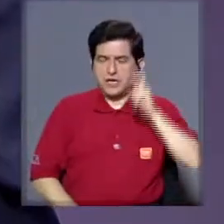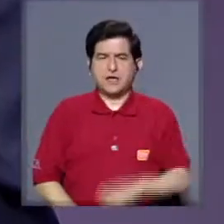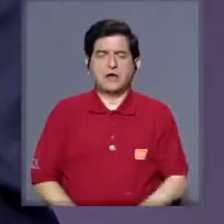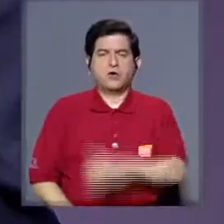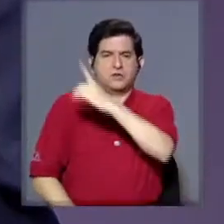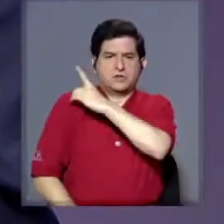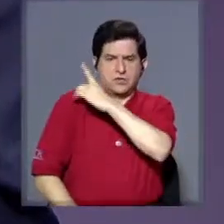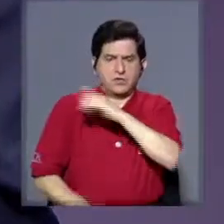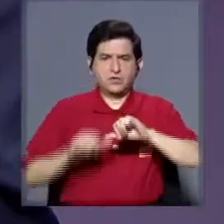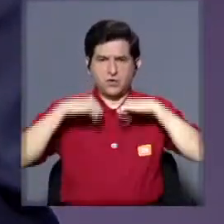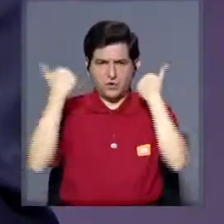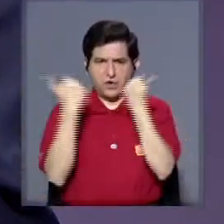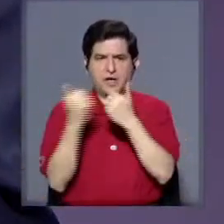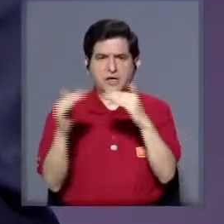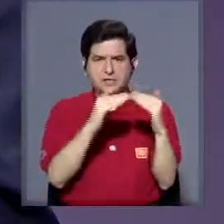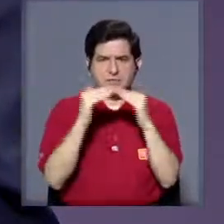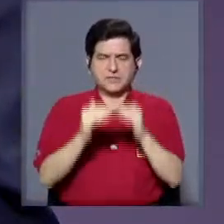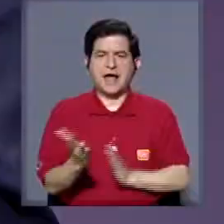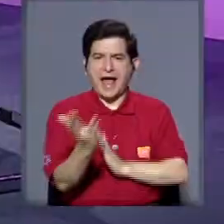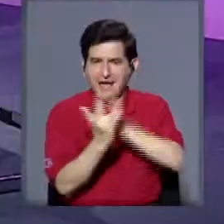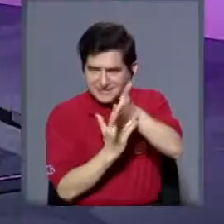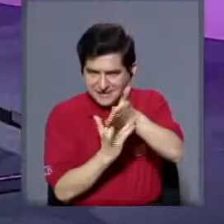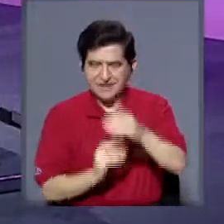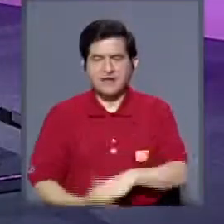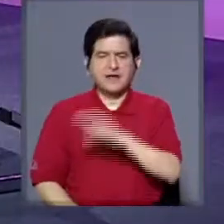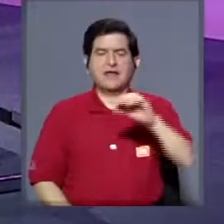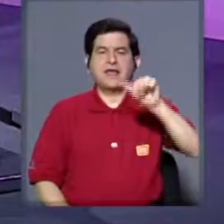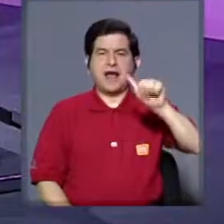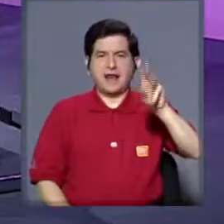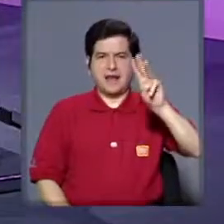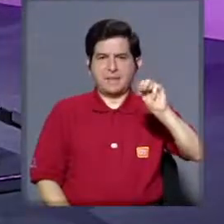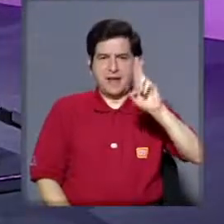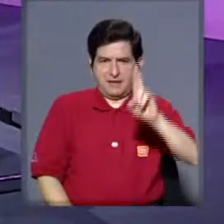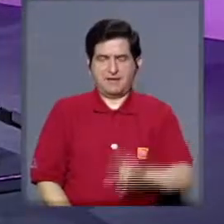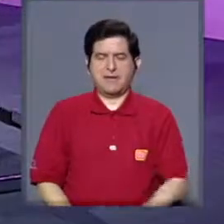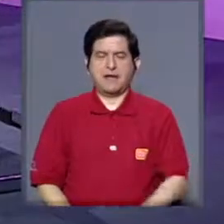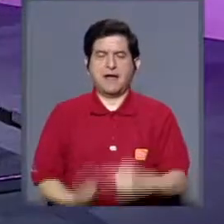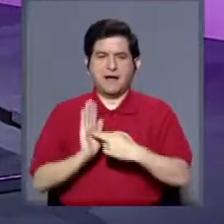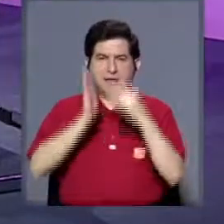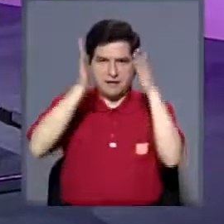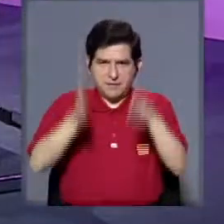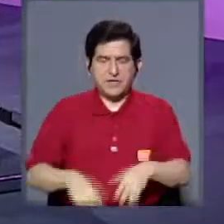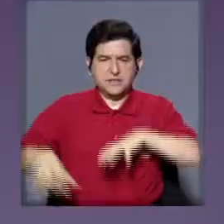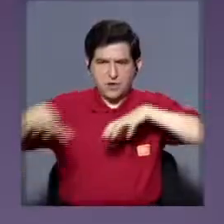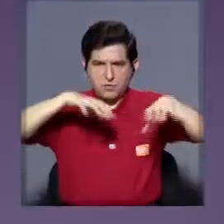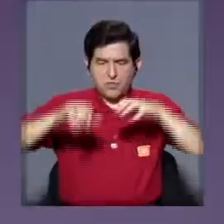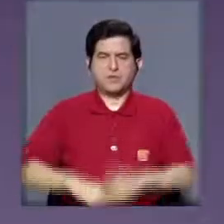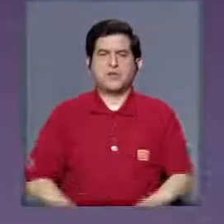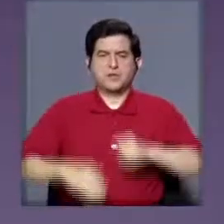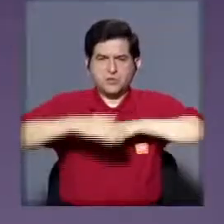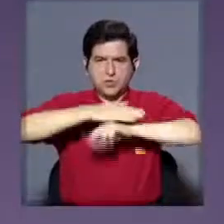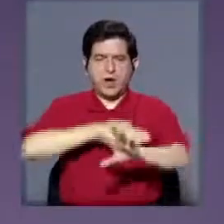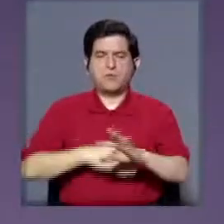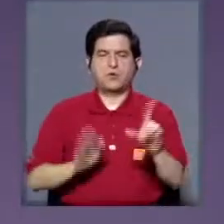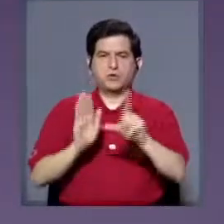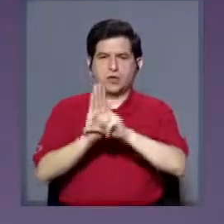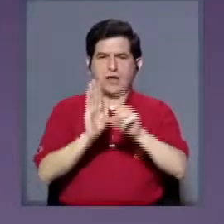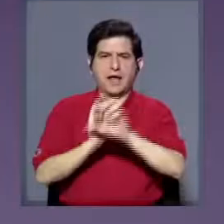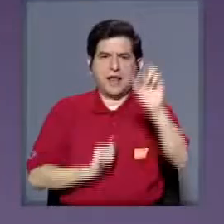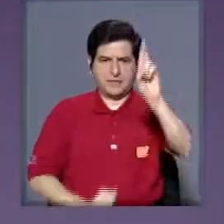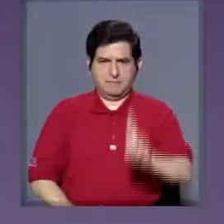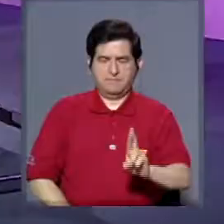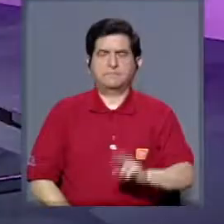directora de la asociación ciudadana acceder y anna maría rodríguez quien es representante del movimiento aborto legal costa rica